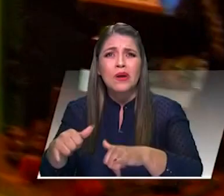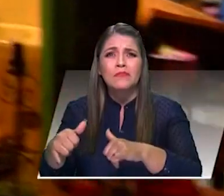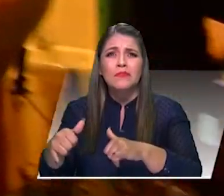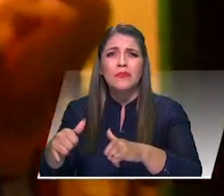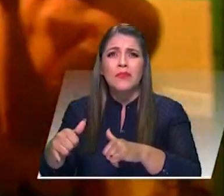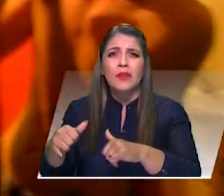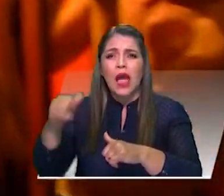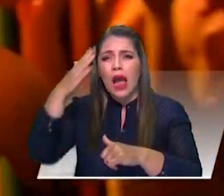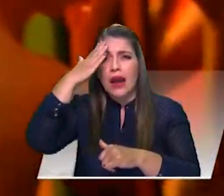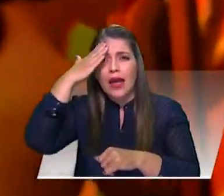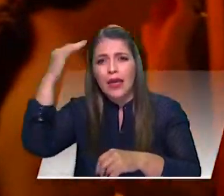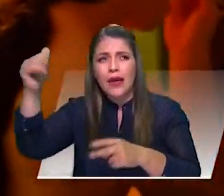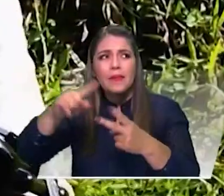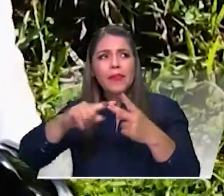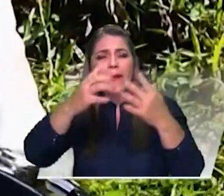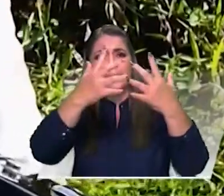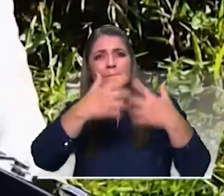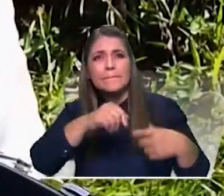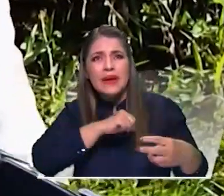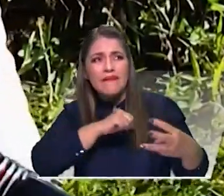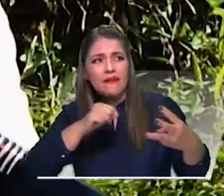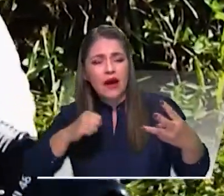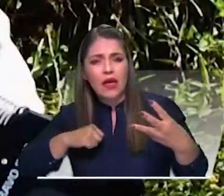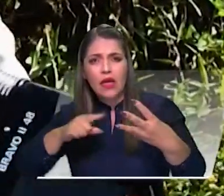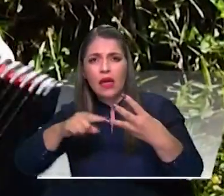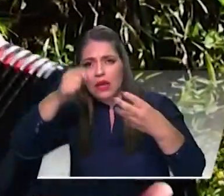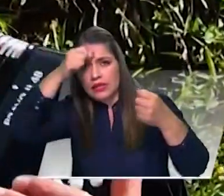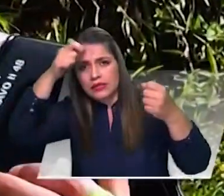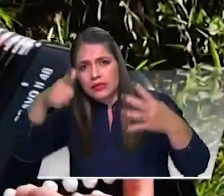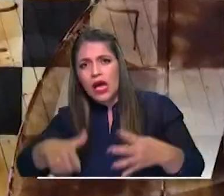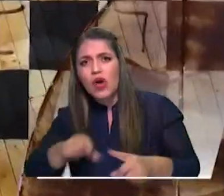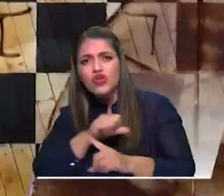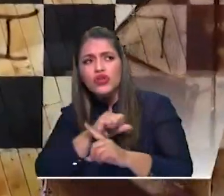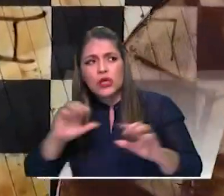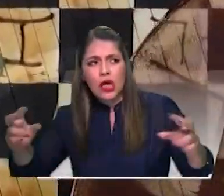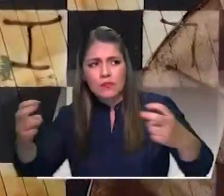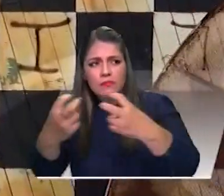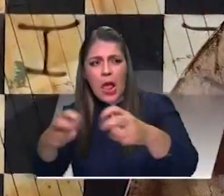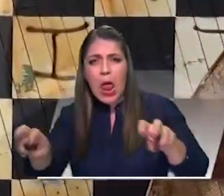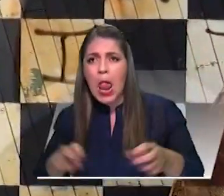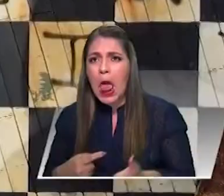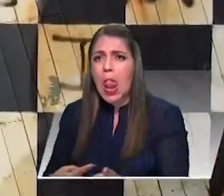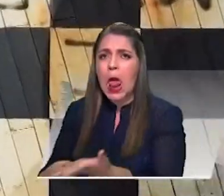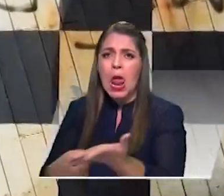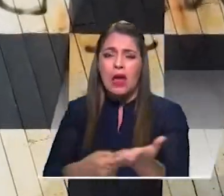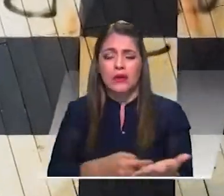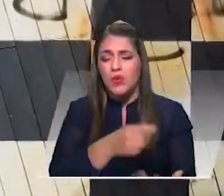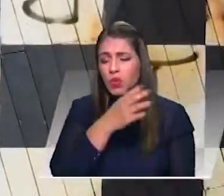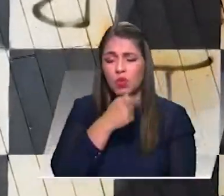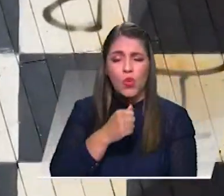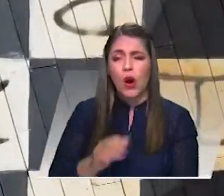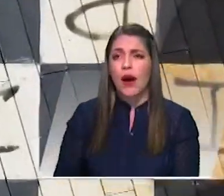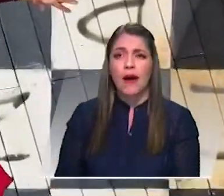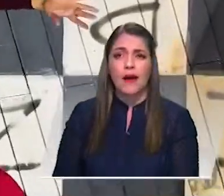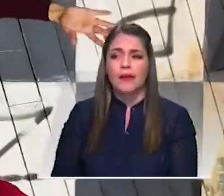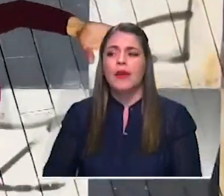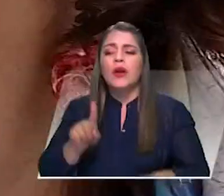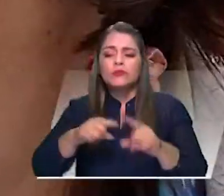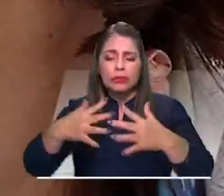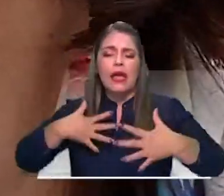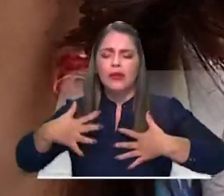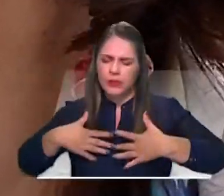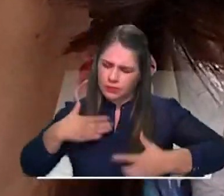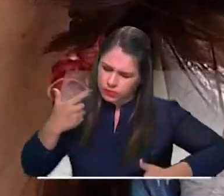entre la academia, la empresa privada, el Estado y la sociedad civil. A pesar de ello, advierten que continuarán resistiendo